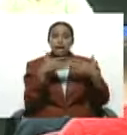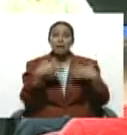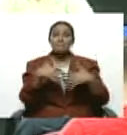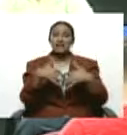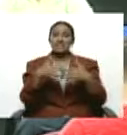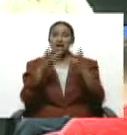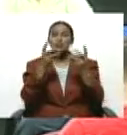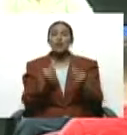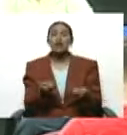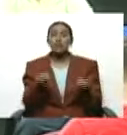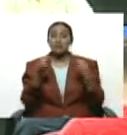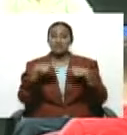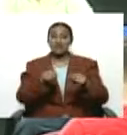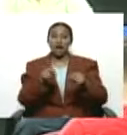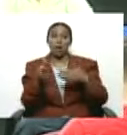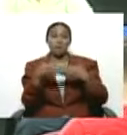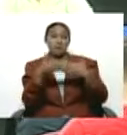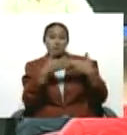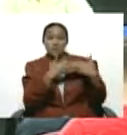¿Cuántas?